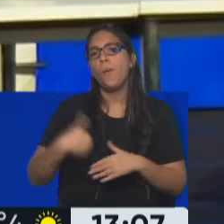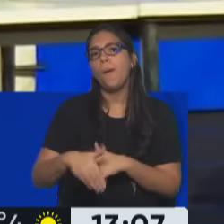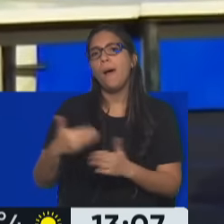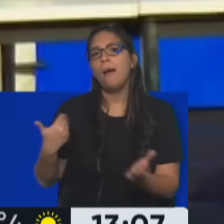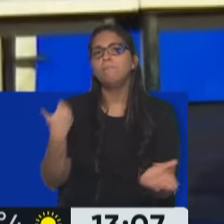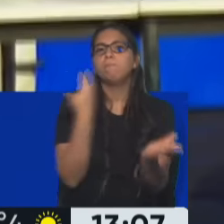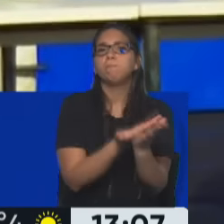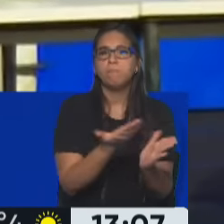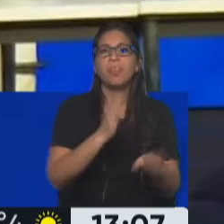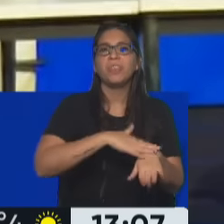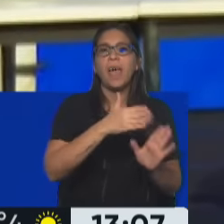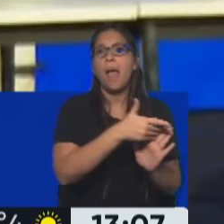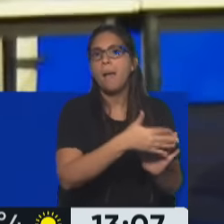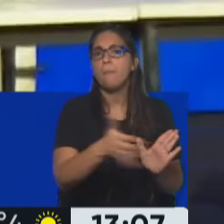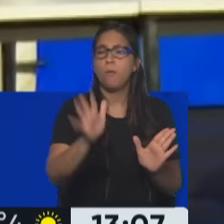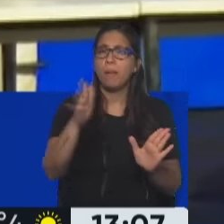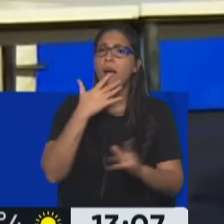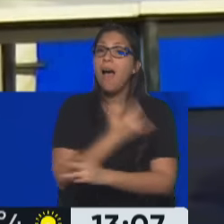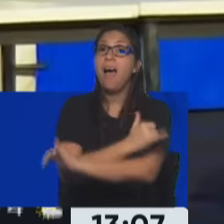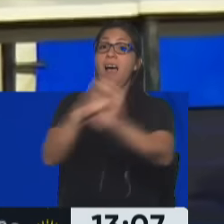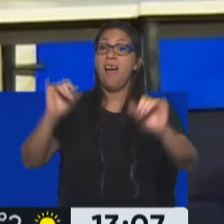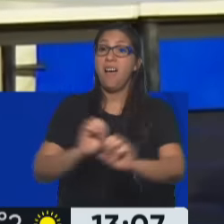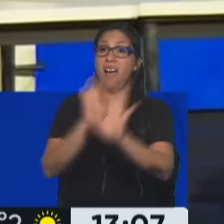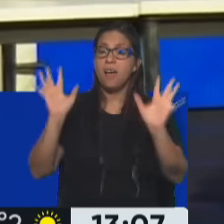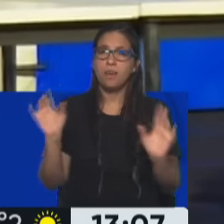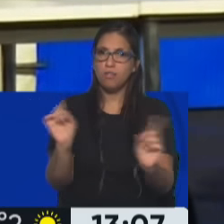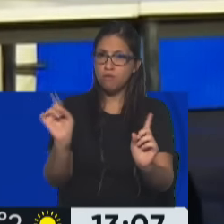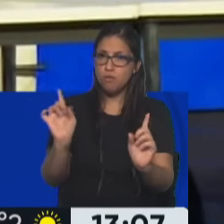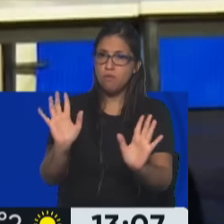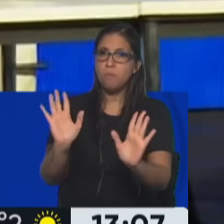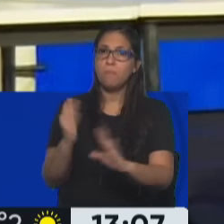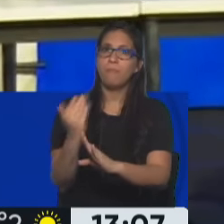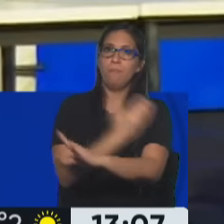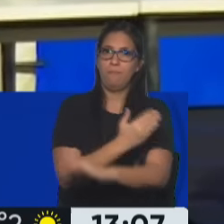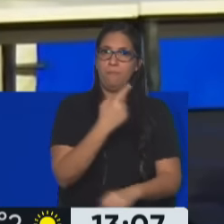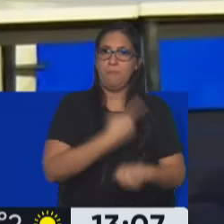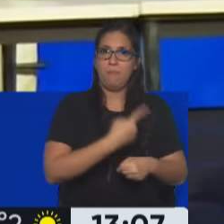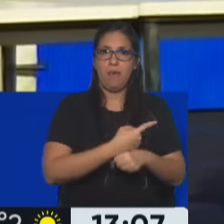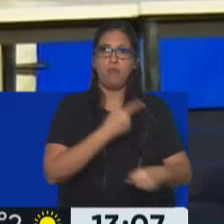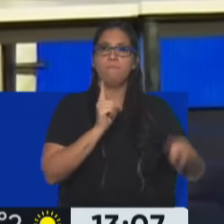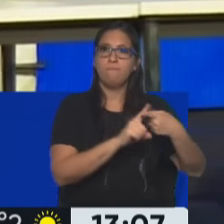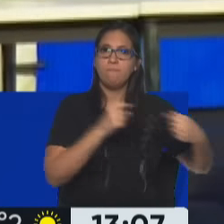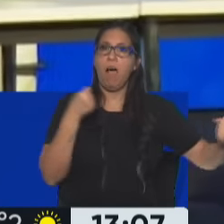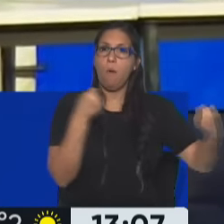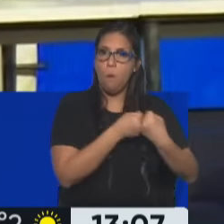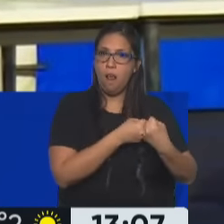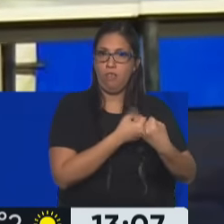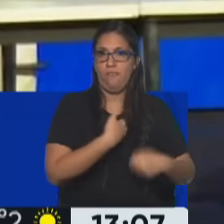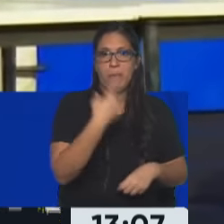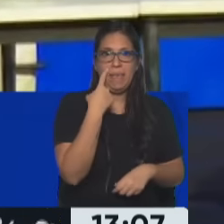de tiempo, pero no lo estamos anunciando ahora porque lógicamente primero hay que acordarlo con el fondo y